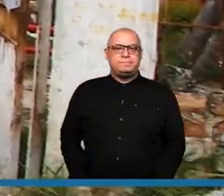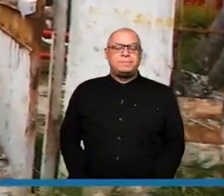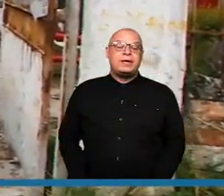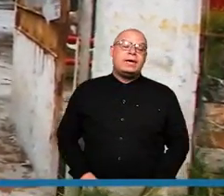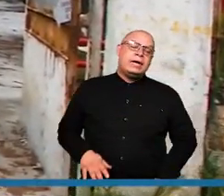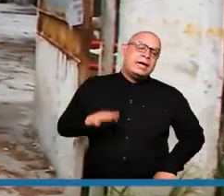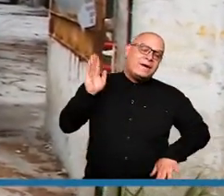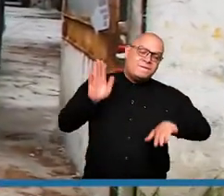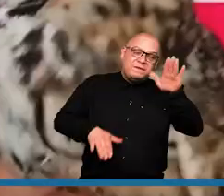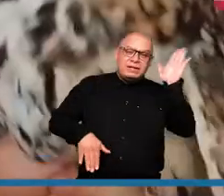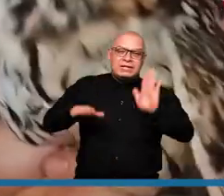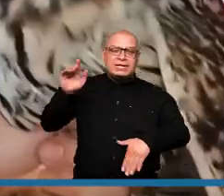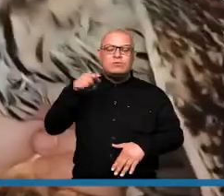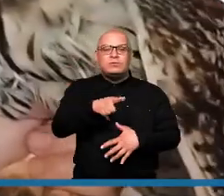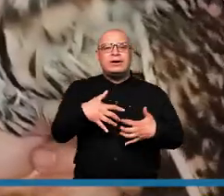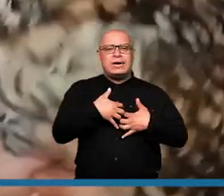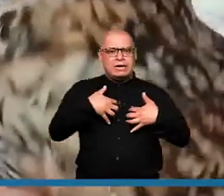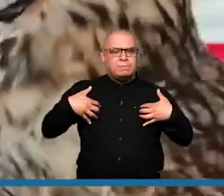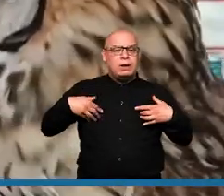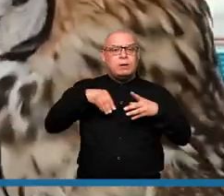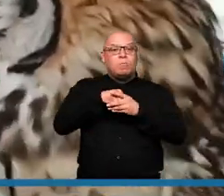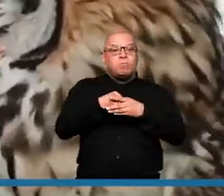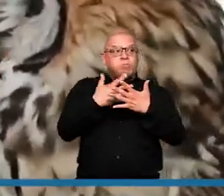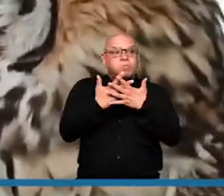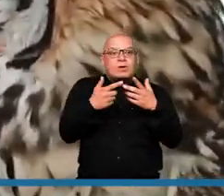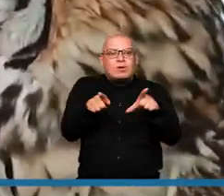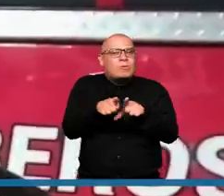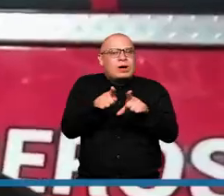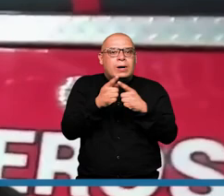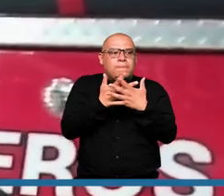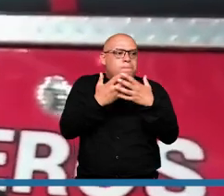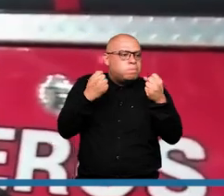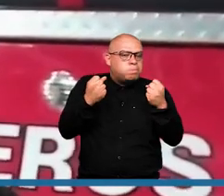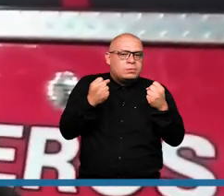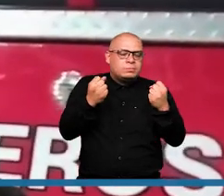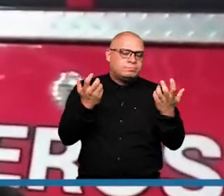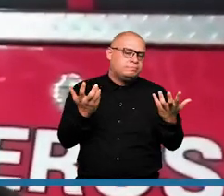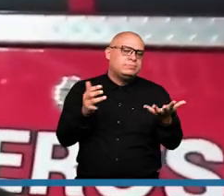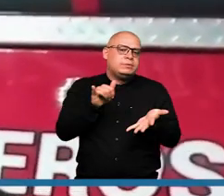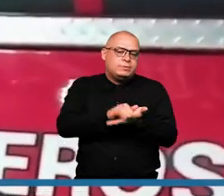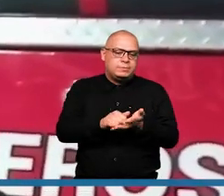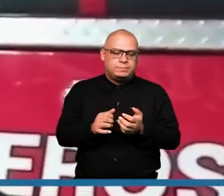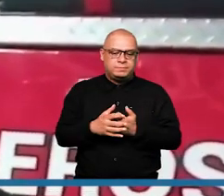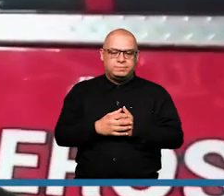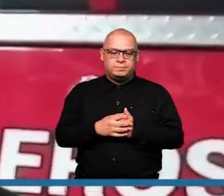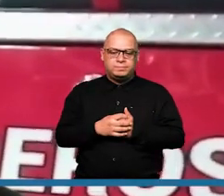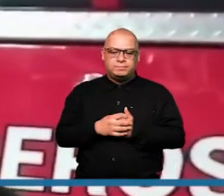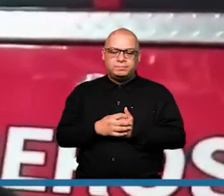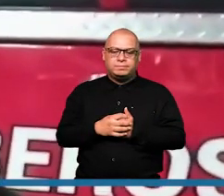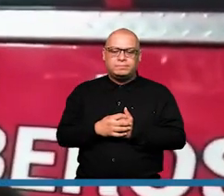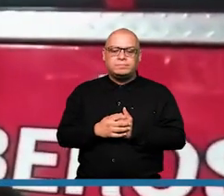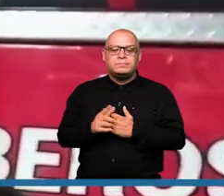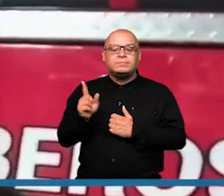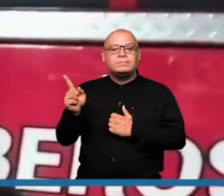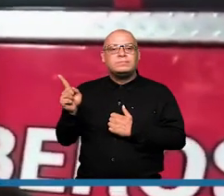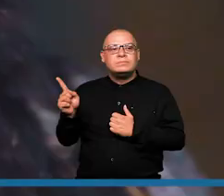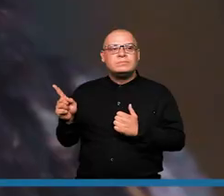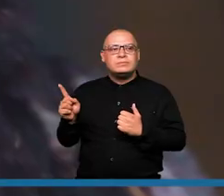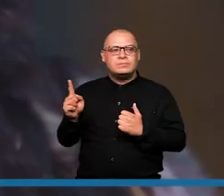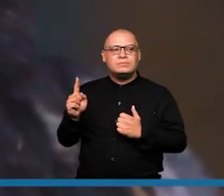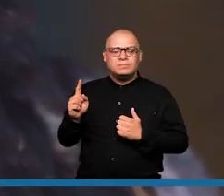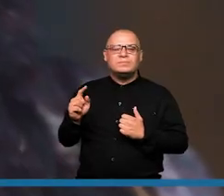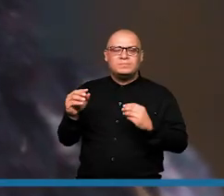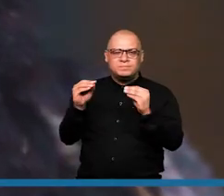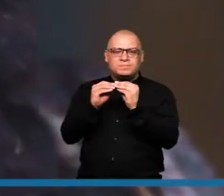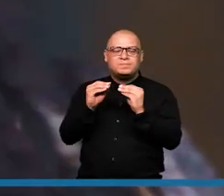En muchas ocasiones hemos encontrado animales en cautiverio. Hay momentos en que son de rescate. Estamos a la espera del área metropolitana que viene con un veterinario.